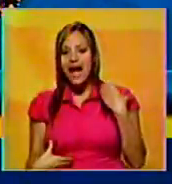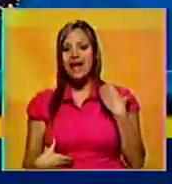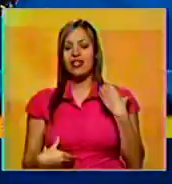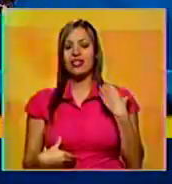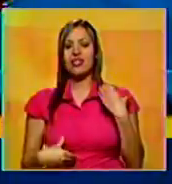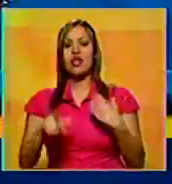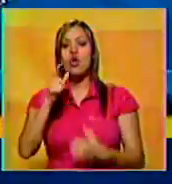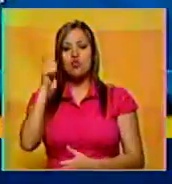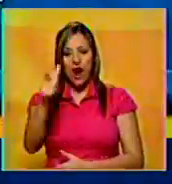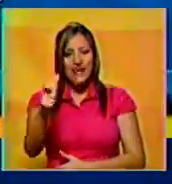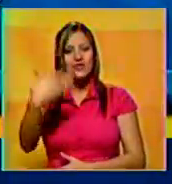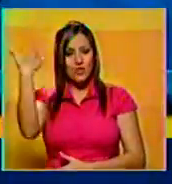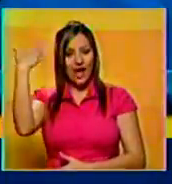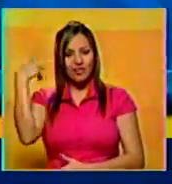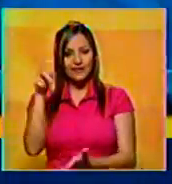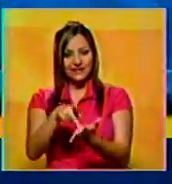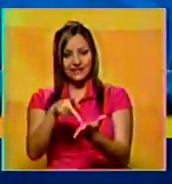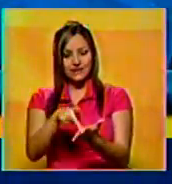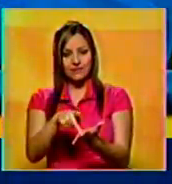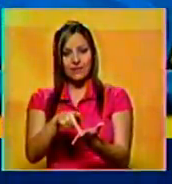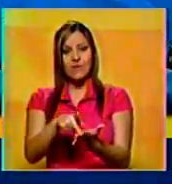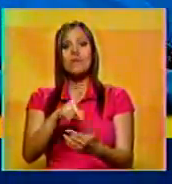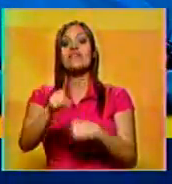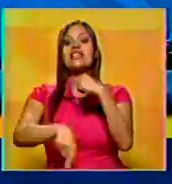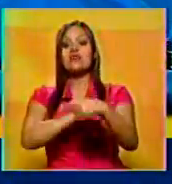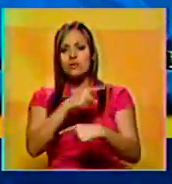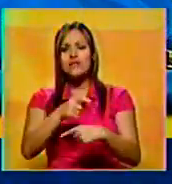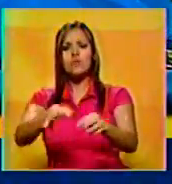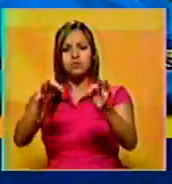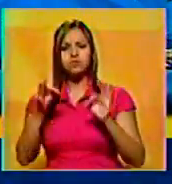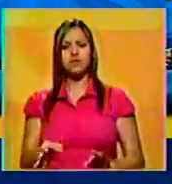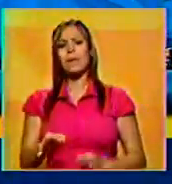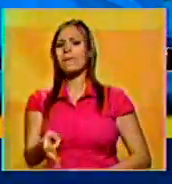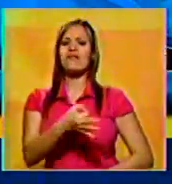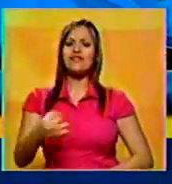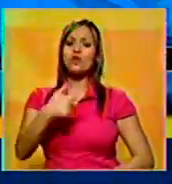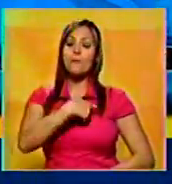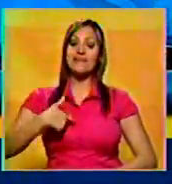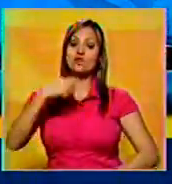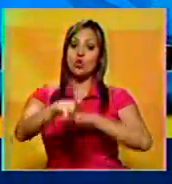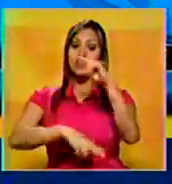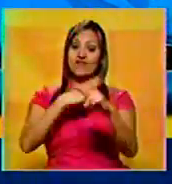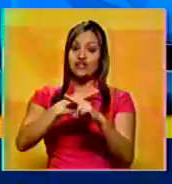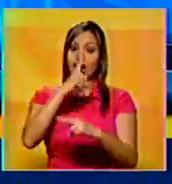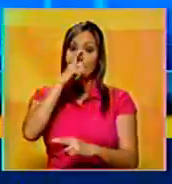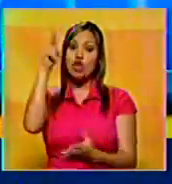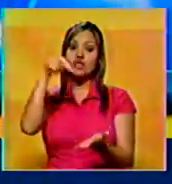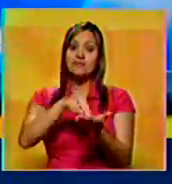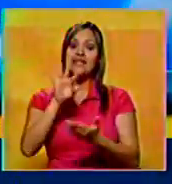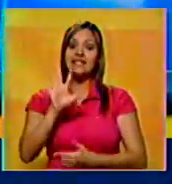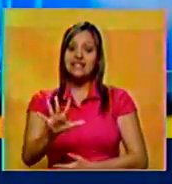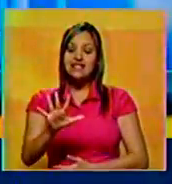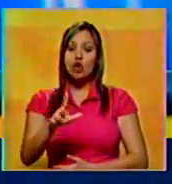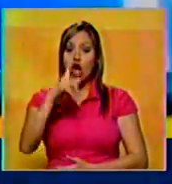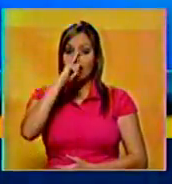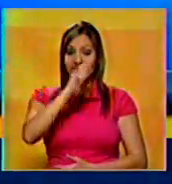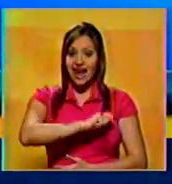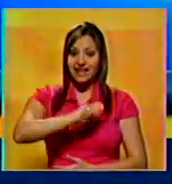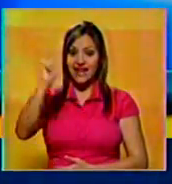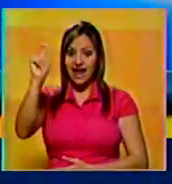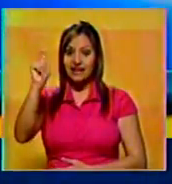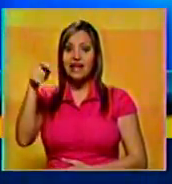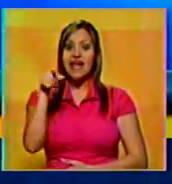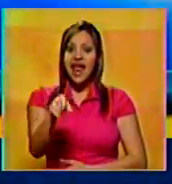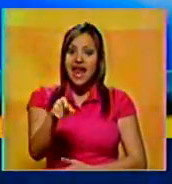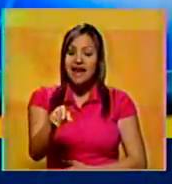estado Guárico y luego pues nos representó muy dignamente en el Miss Universo en el año 2005, que se realizó en Tailandia, donde